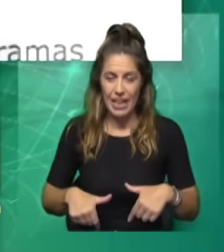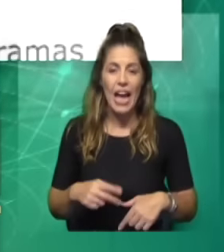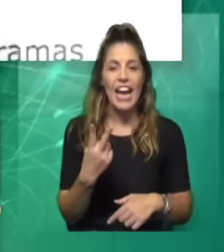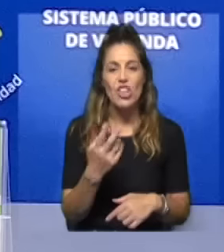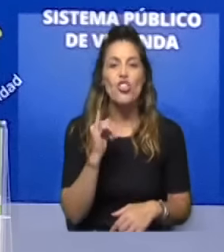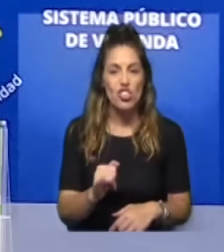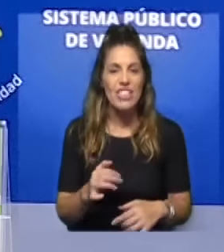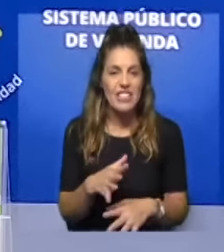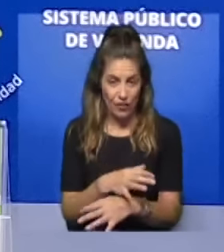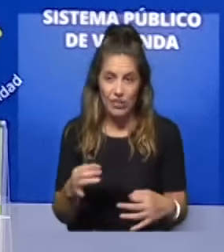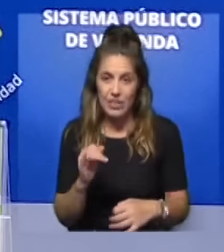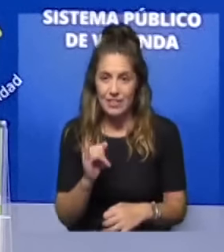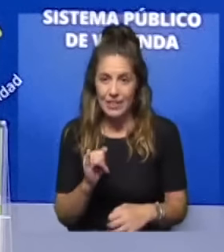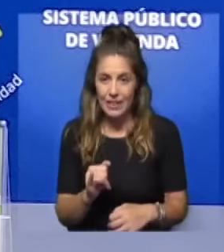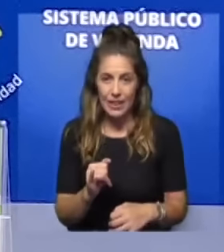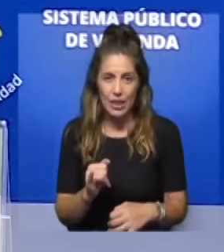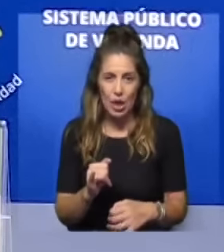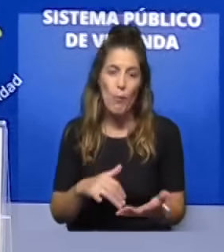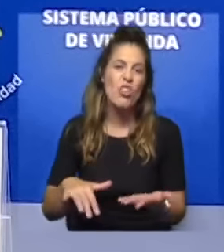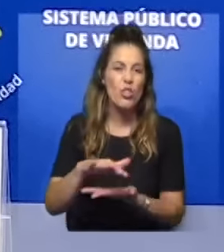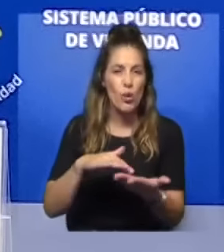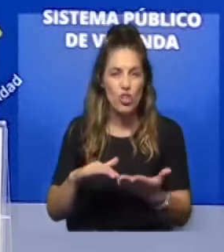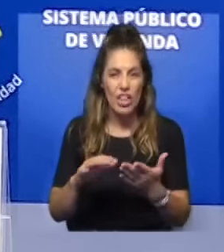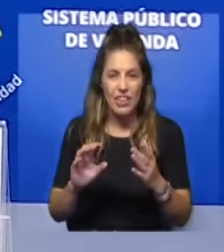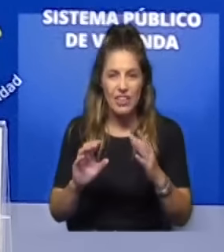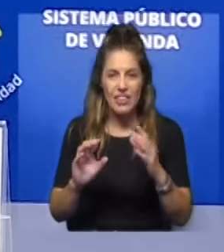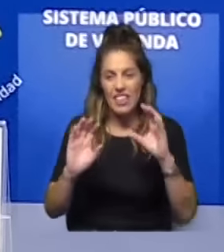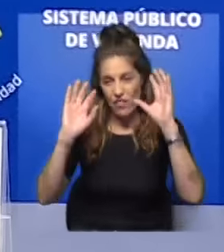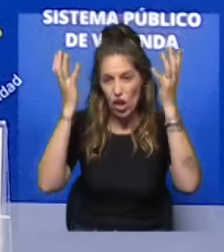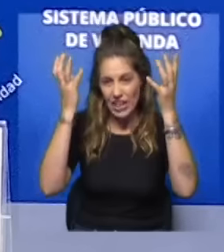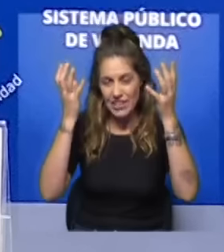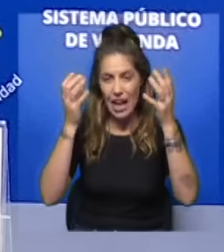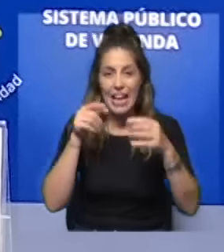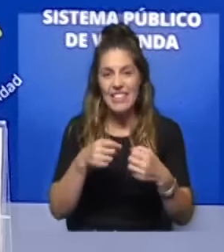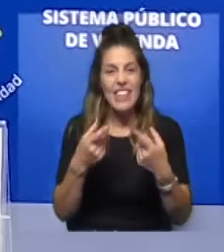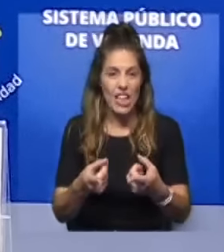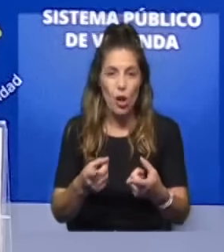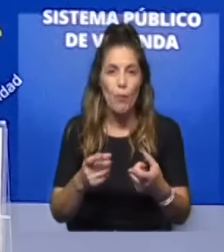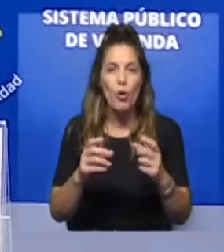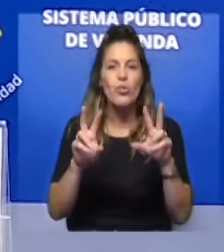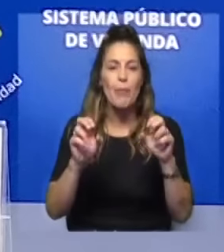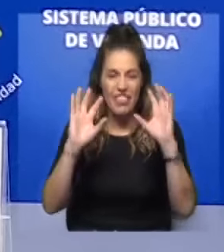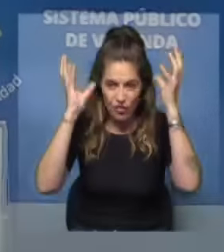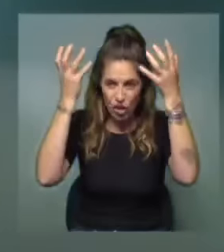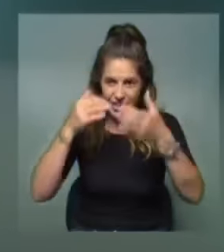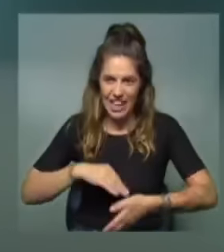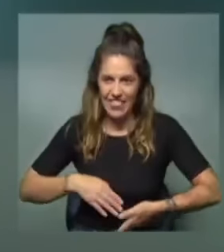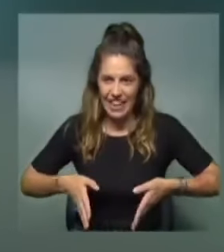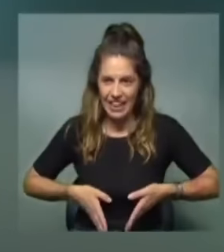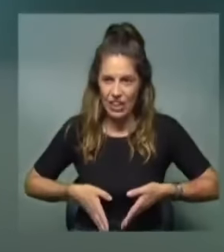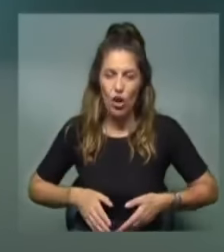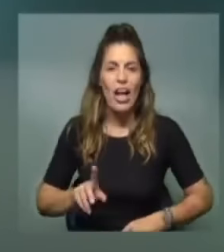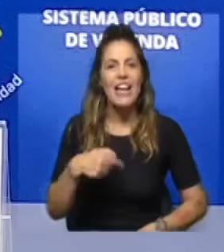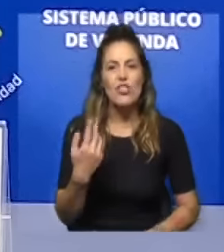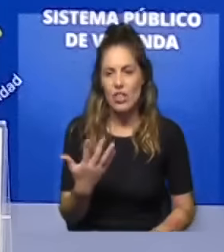efectivizar por casos de violencia derivadas por casos de violencia de género y las otras